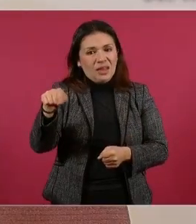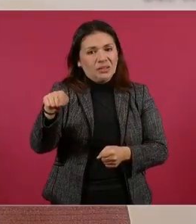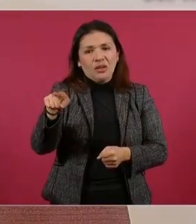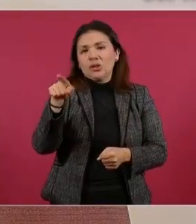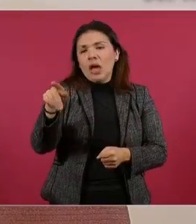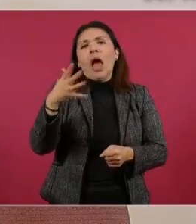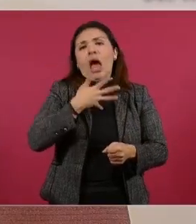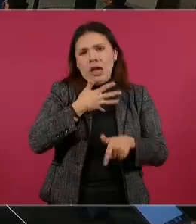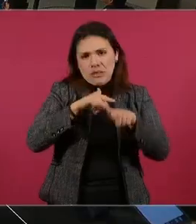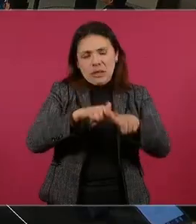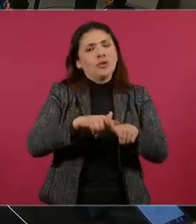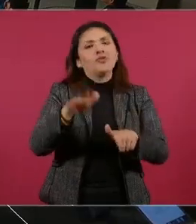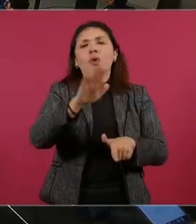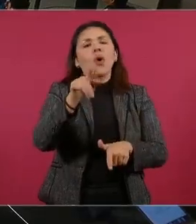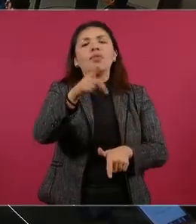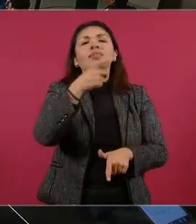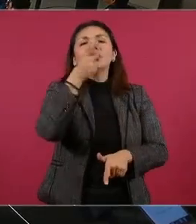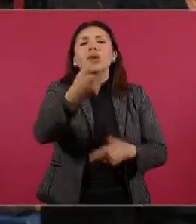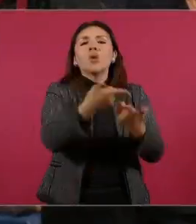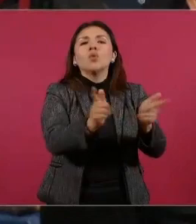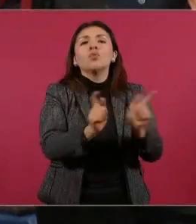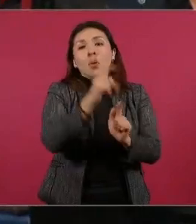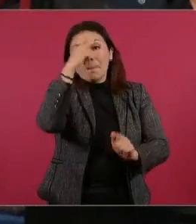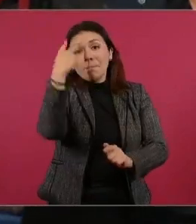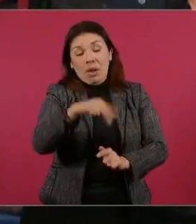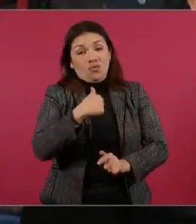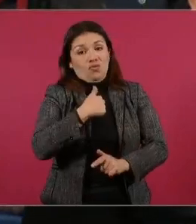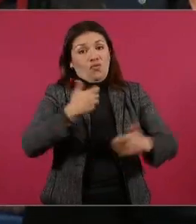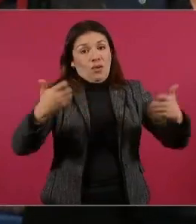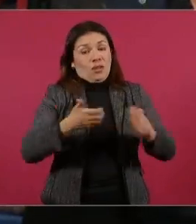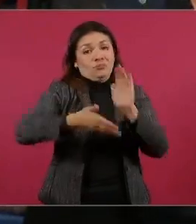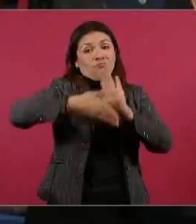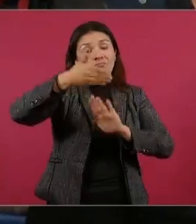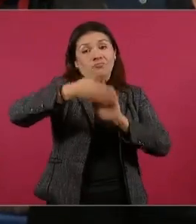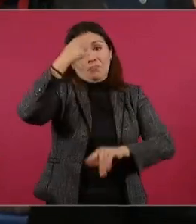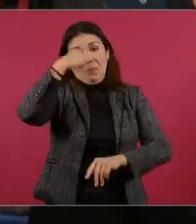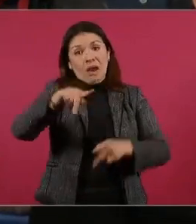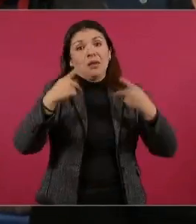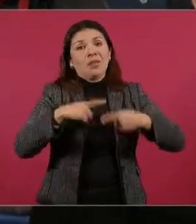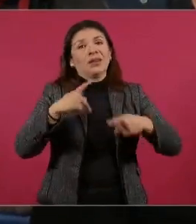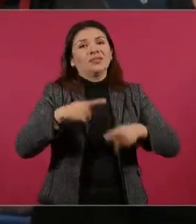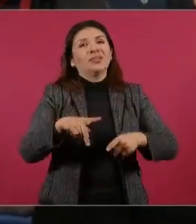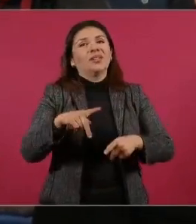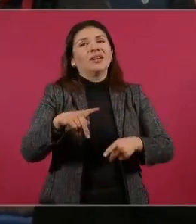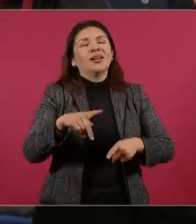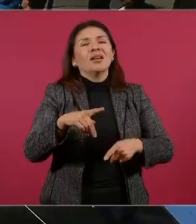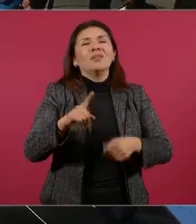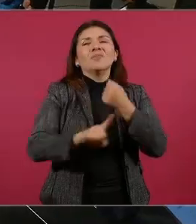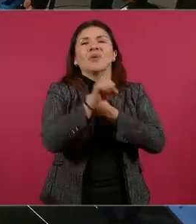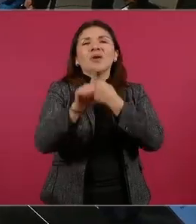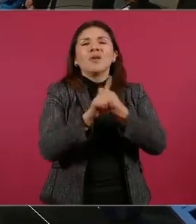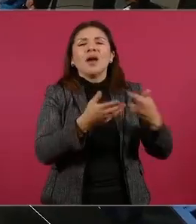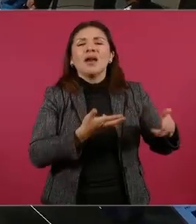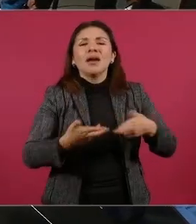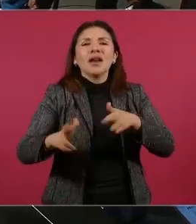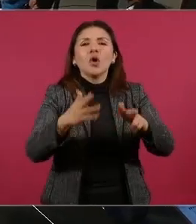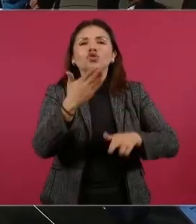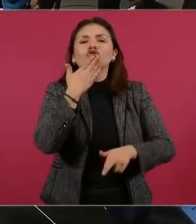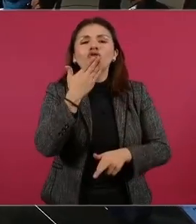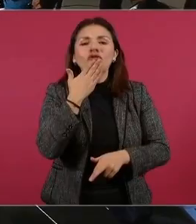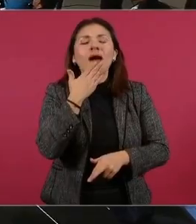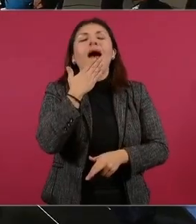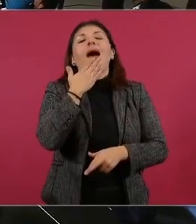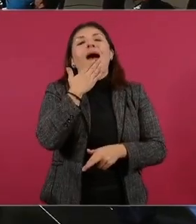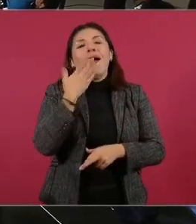cananas que prometió grupo México que iba a construir para la gente de Los afectados del río Sonora Sonora Okay